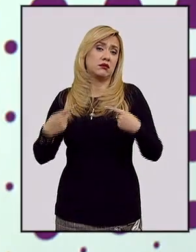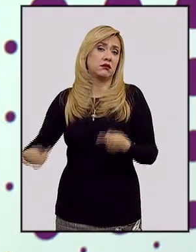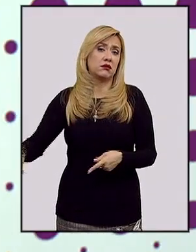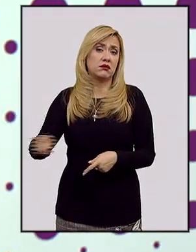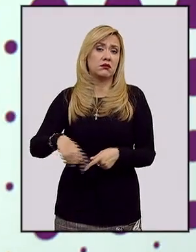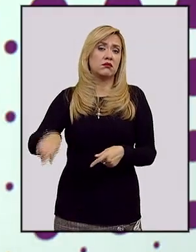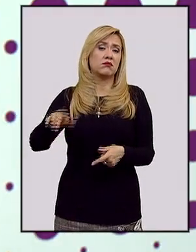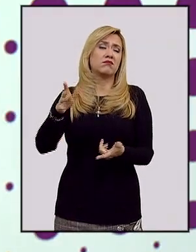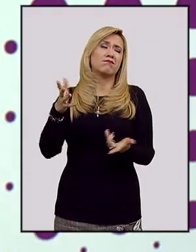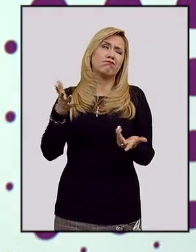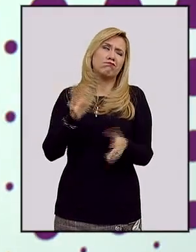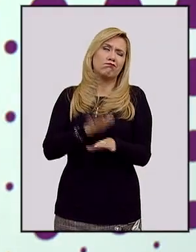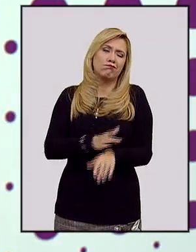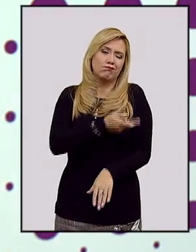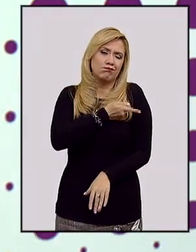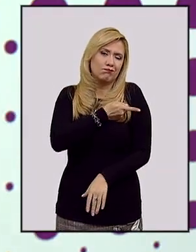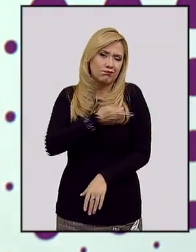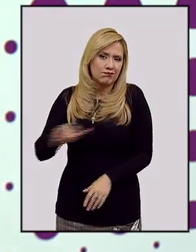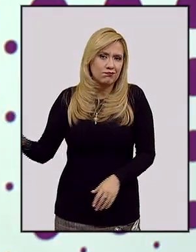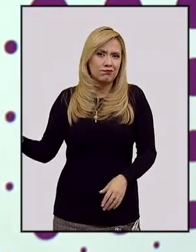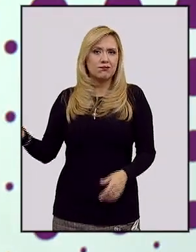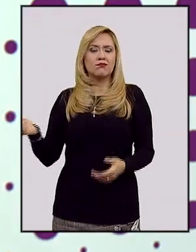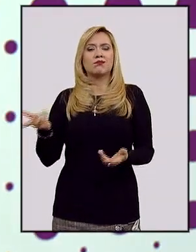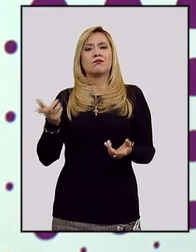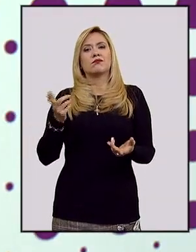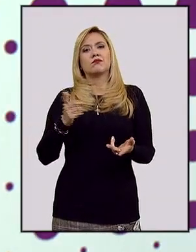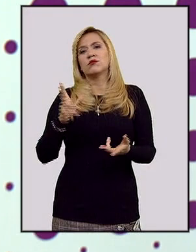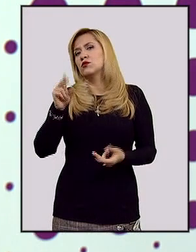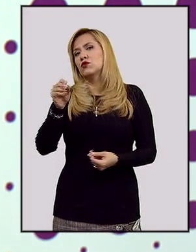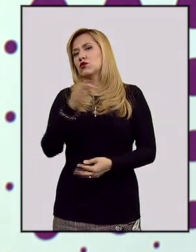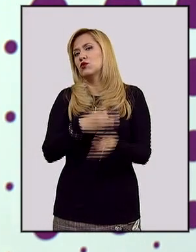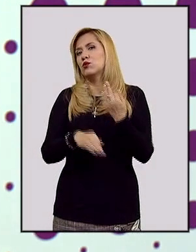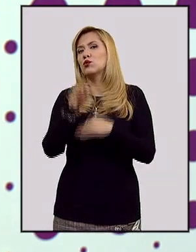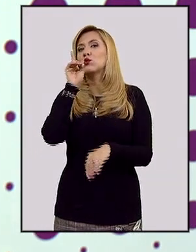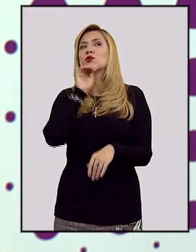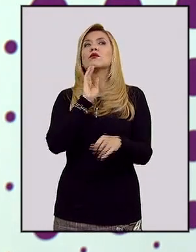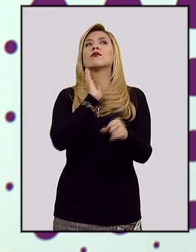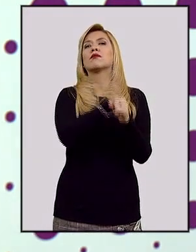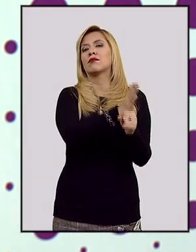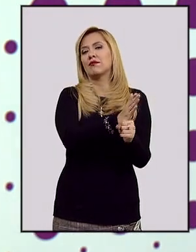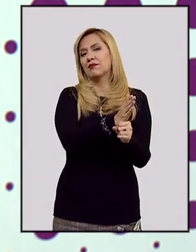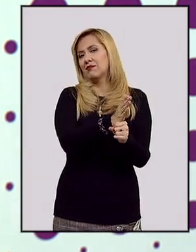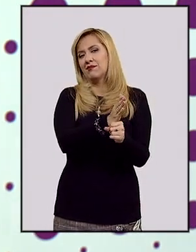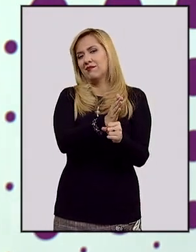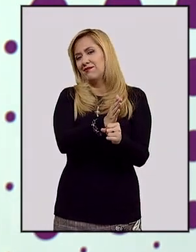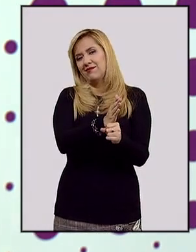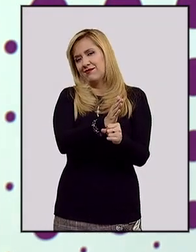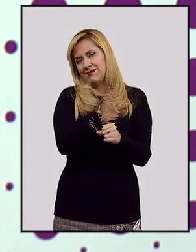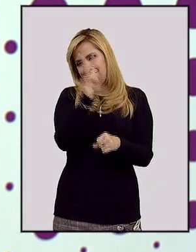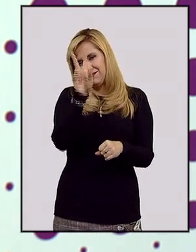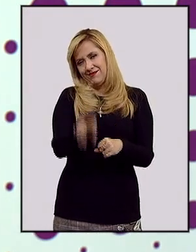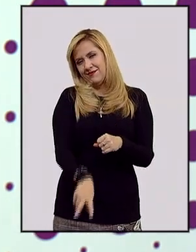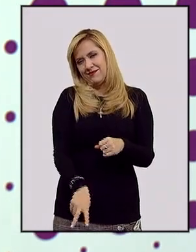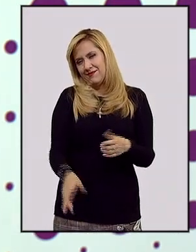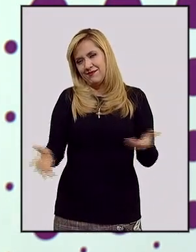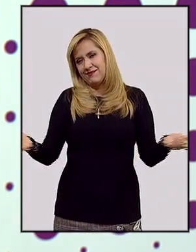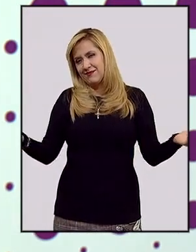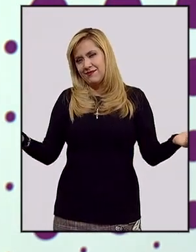también tenemos que decirlo que no todas las mujeres, y lo ideal es que sería